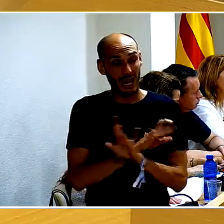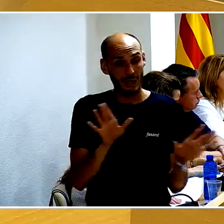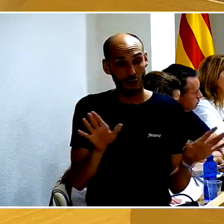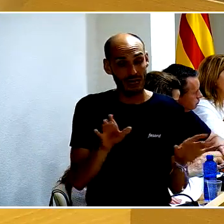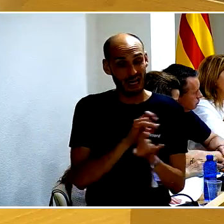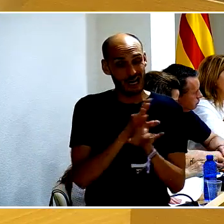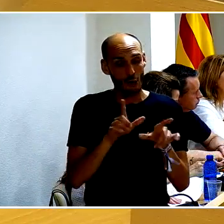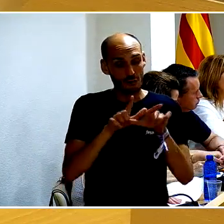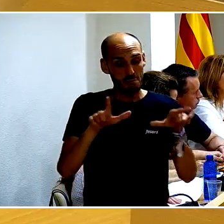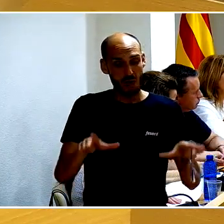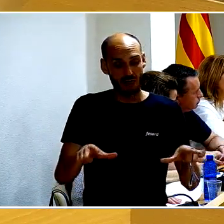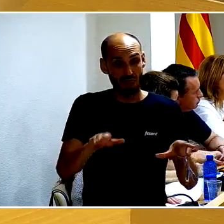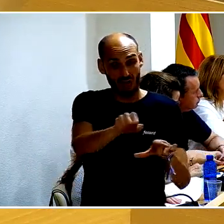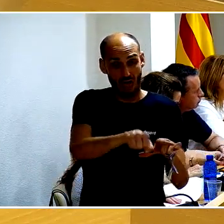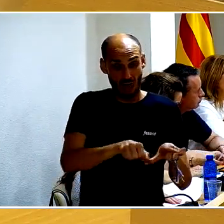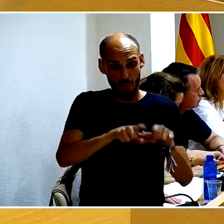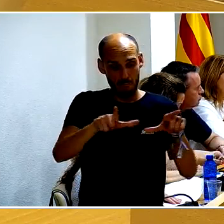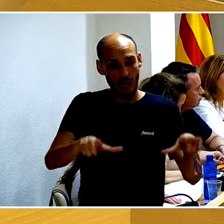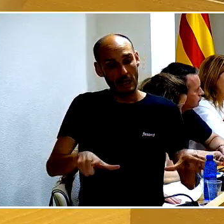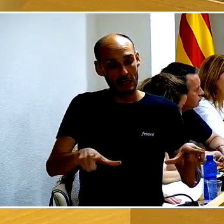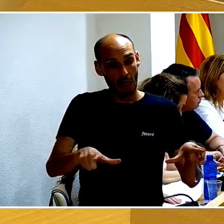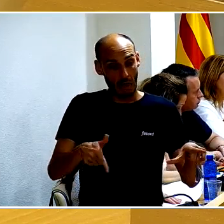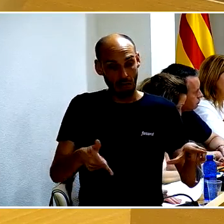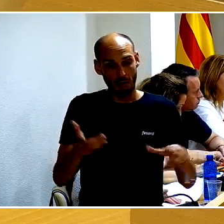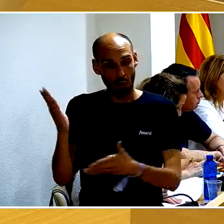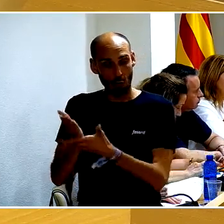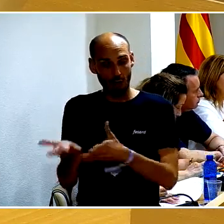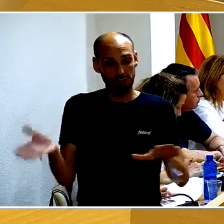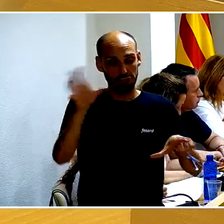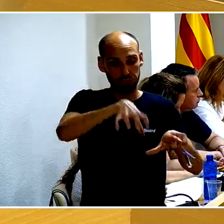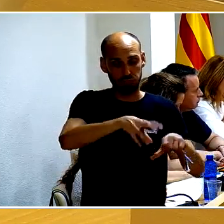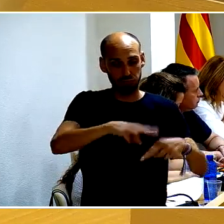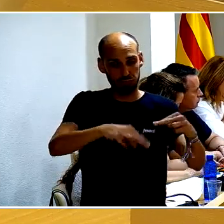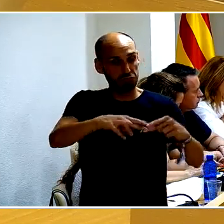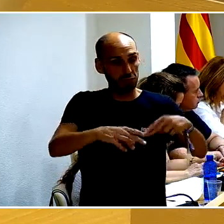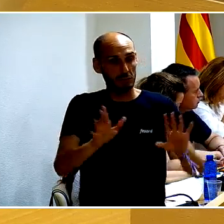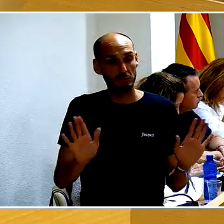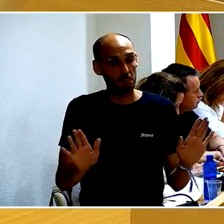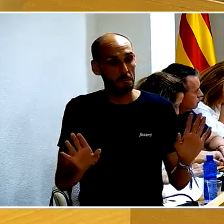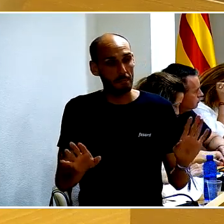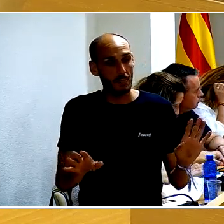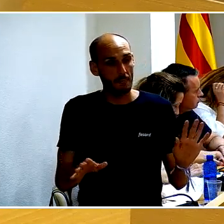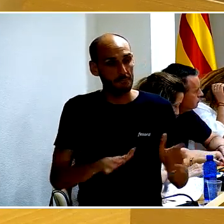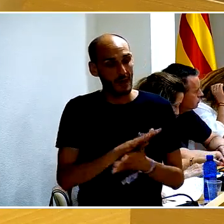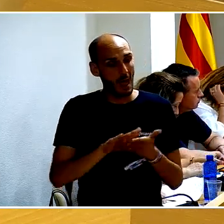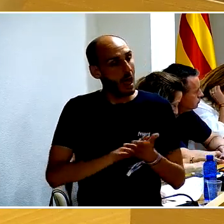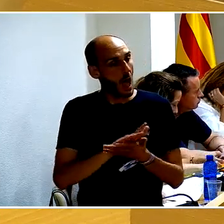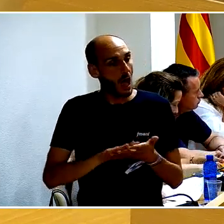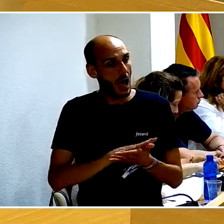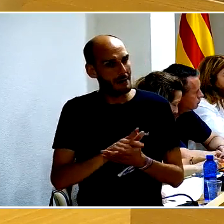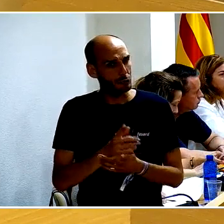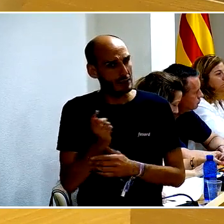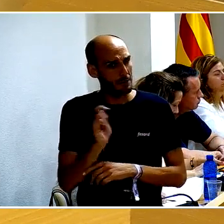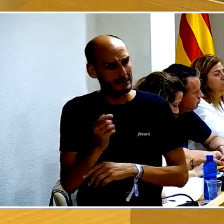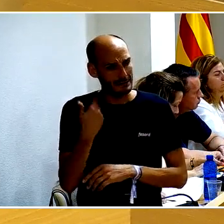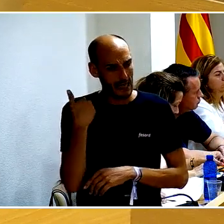parcela donde se quiere construir ese colegio o donde se propone. Estamos hablando del mes pasado,